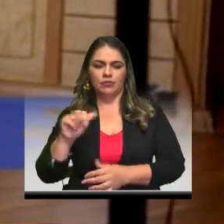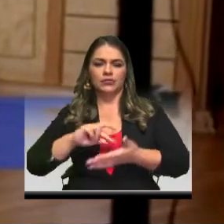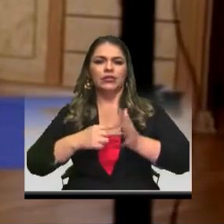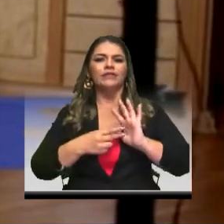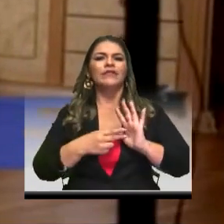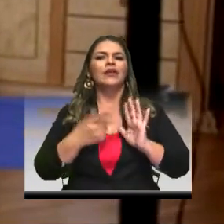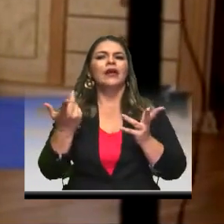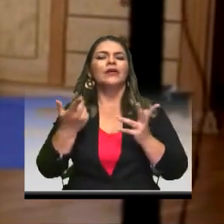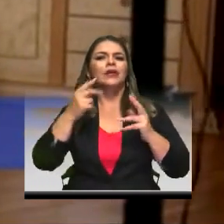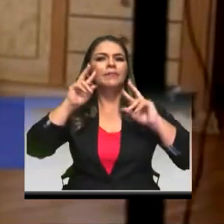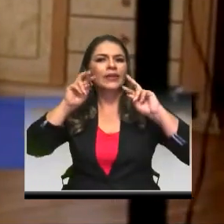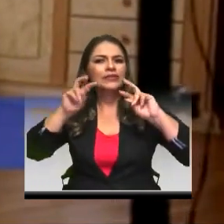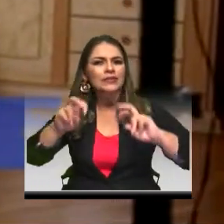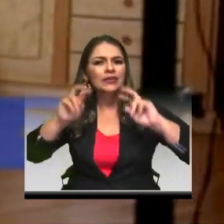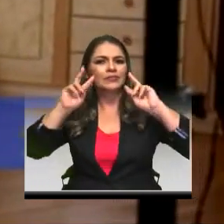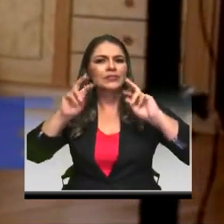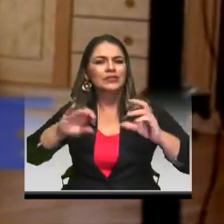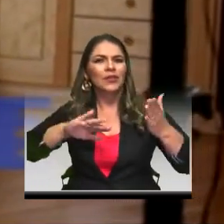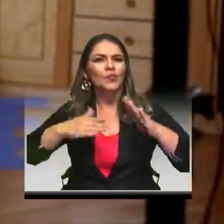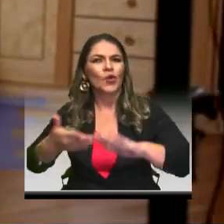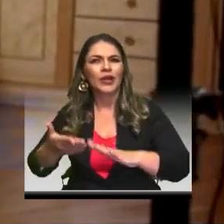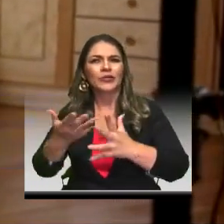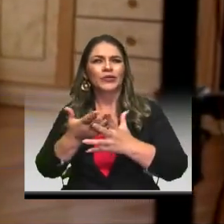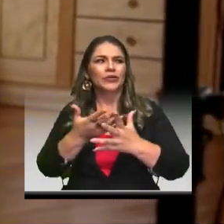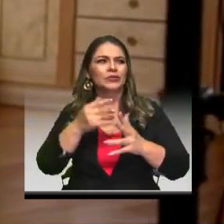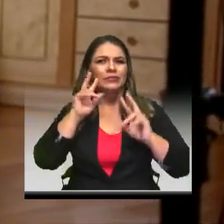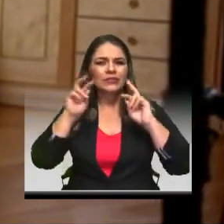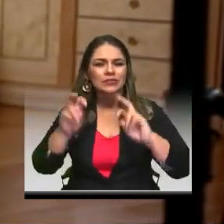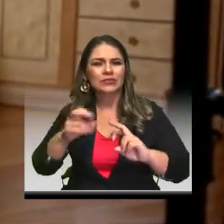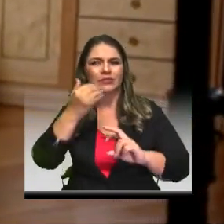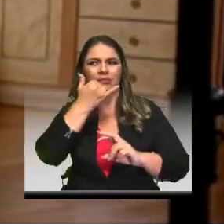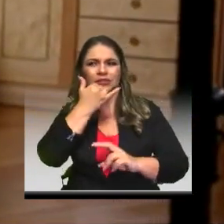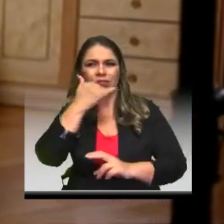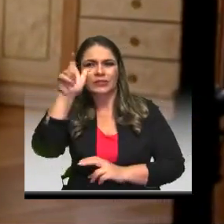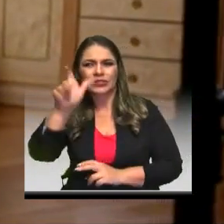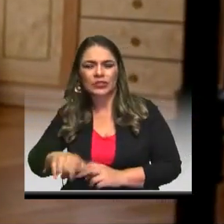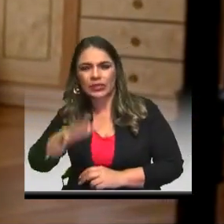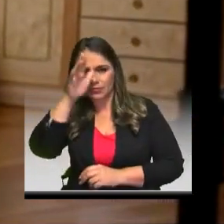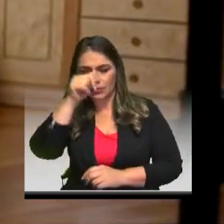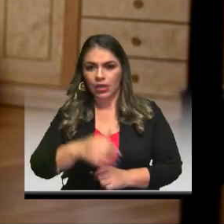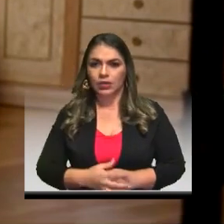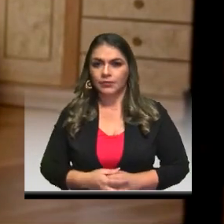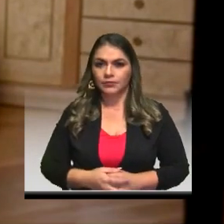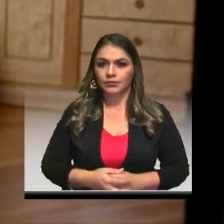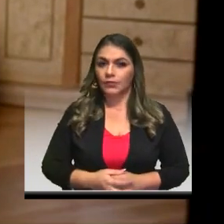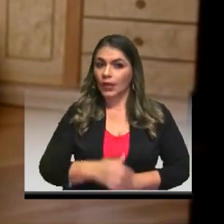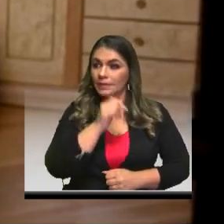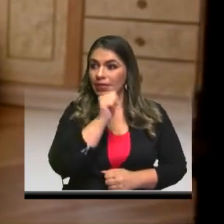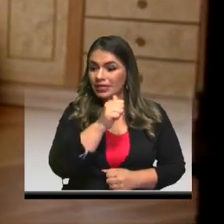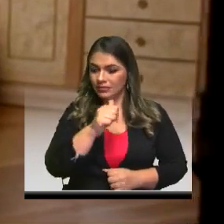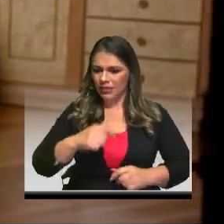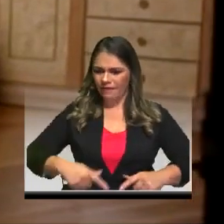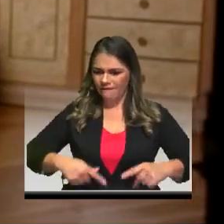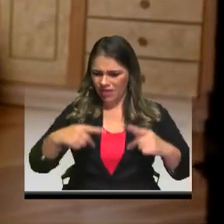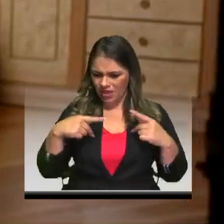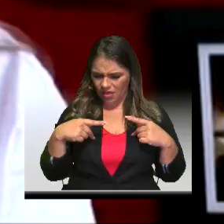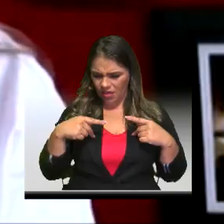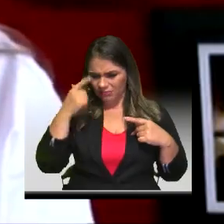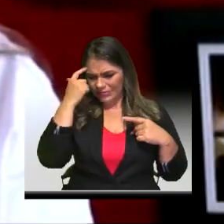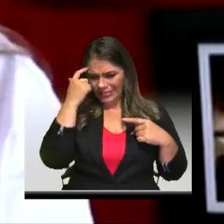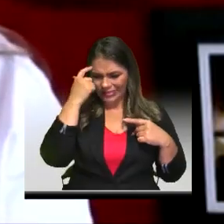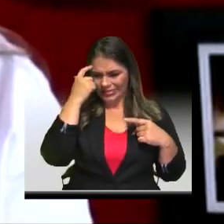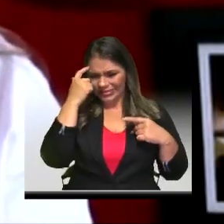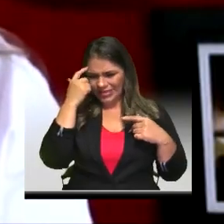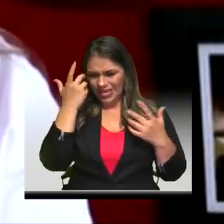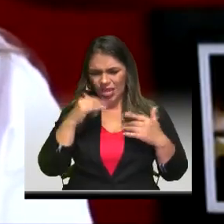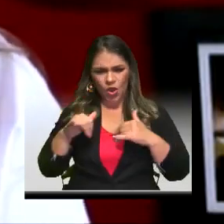empiezas a percibir que tu vida no iba a ser una vida como la de tus amigos, tu amigas o tu círculo social. Fíjate que